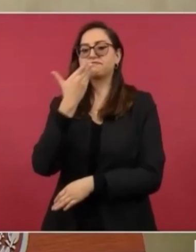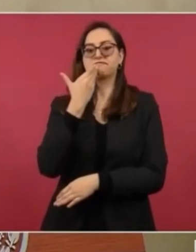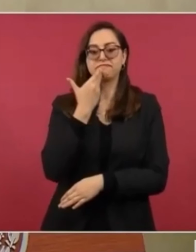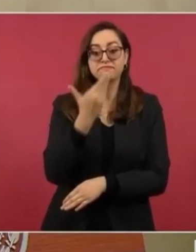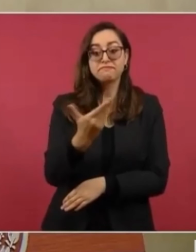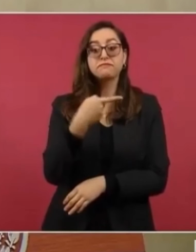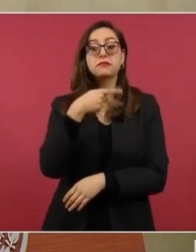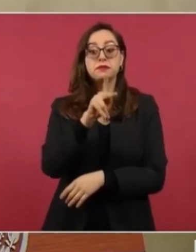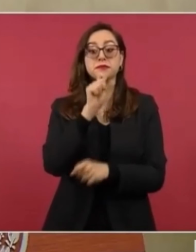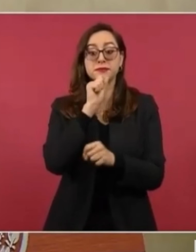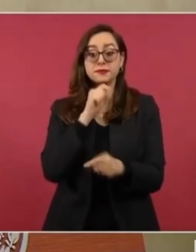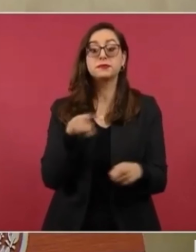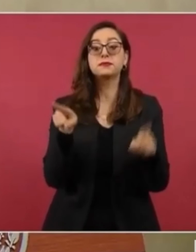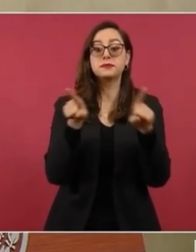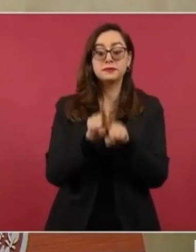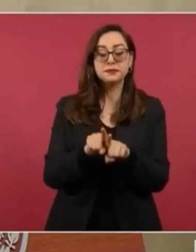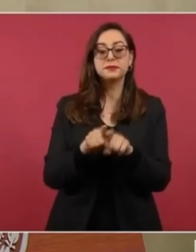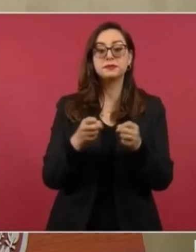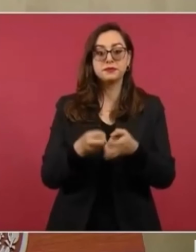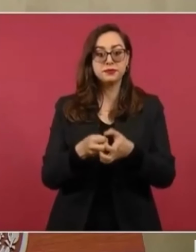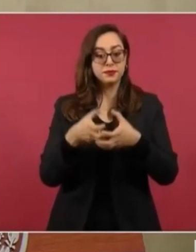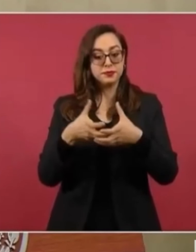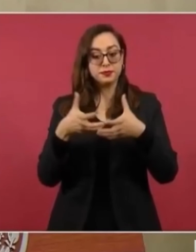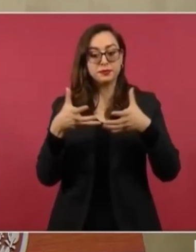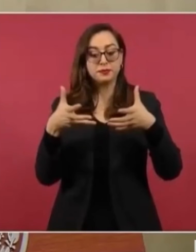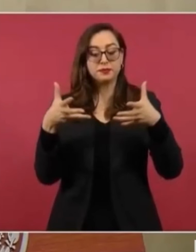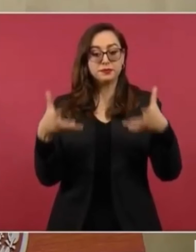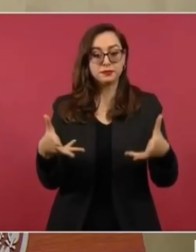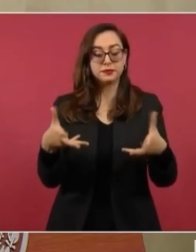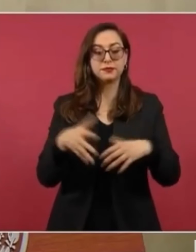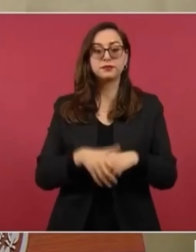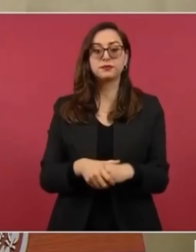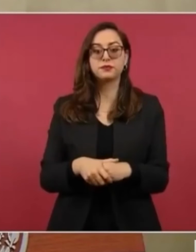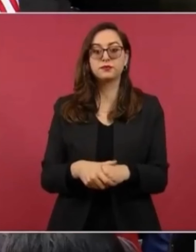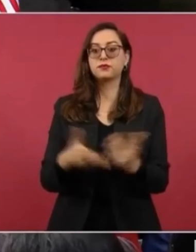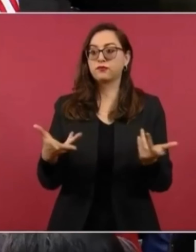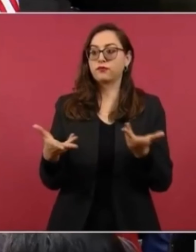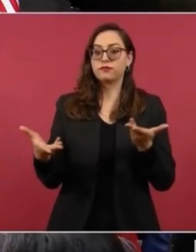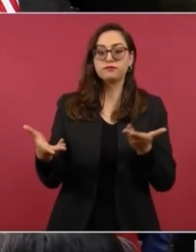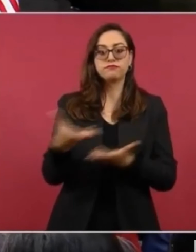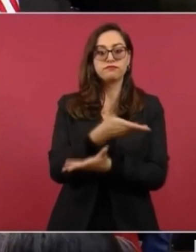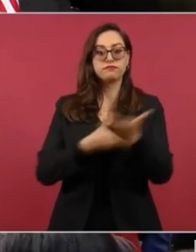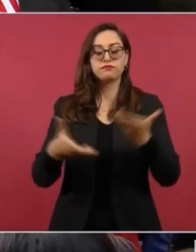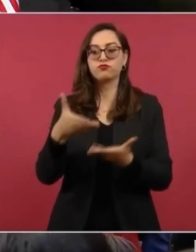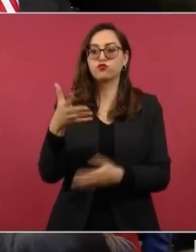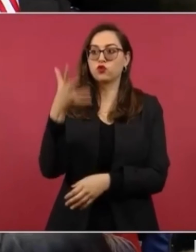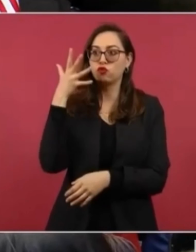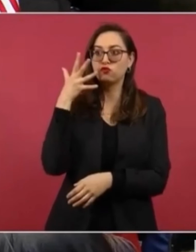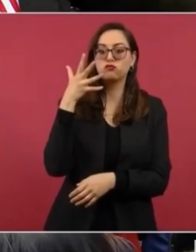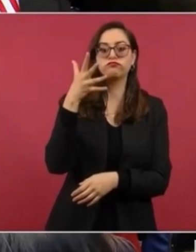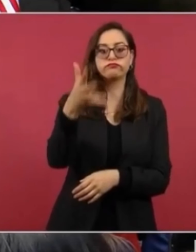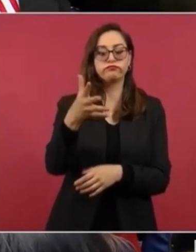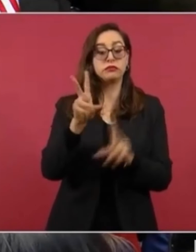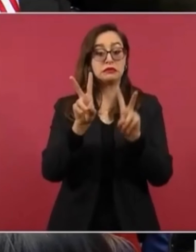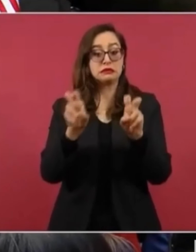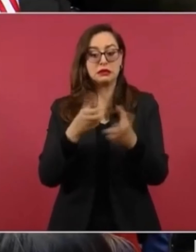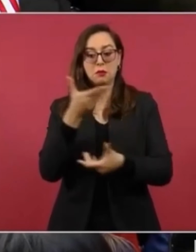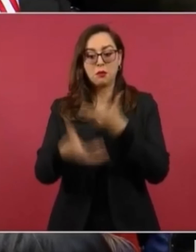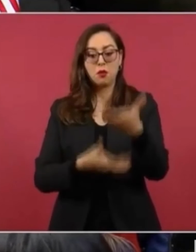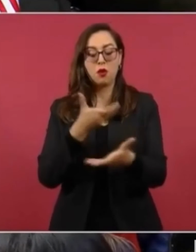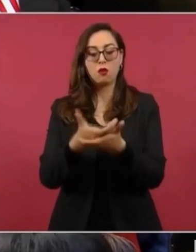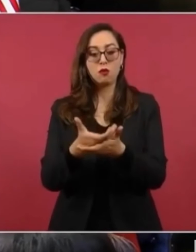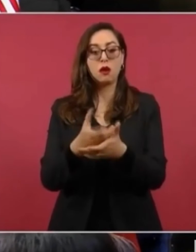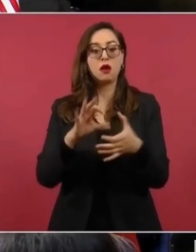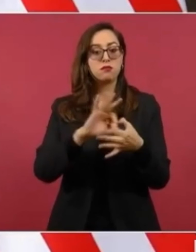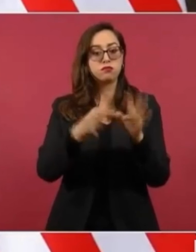crecimiento enorme. Un futuro para fortalecer nuestra cooperación en materia de las cadenas de suministro y los minerales